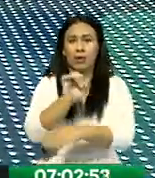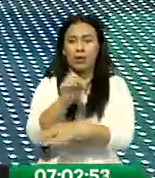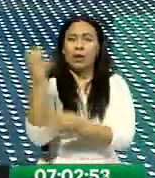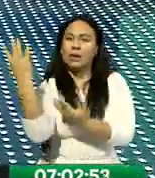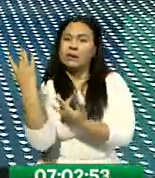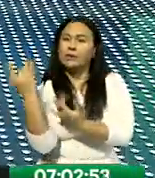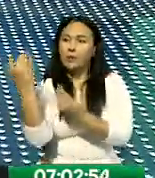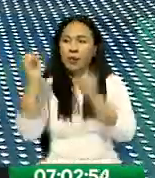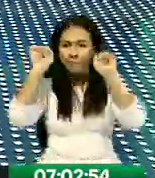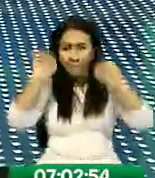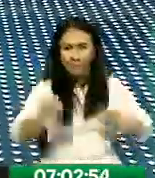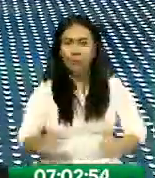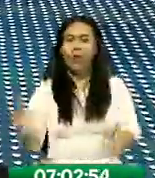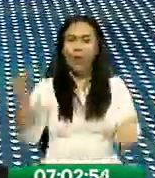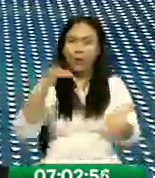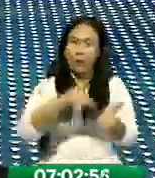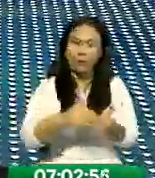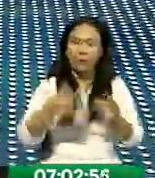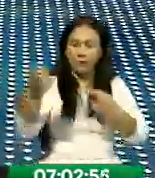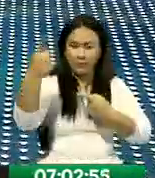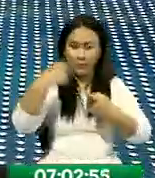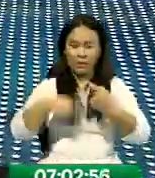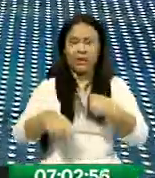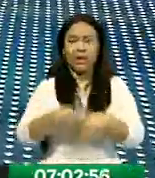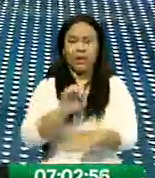espera de que puedan retornar al país.